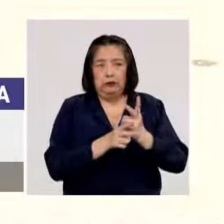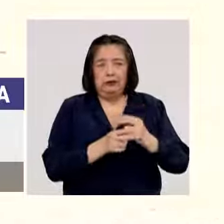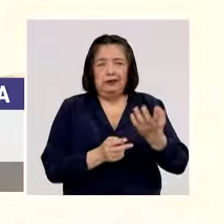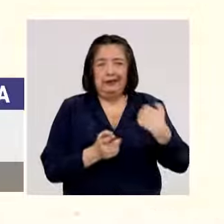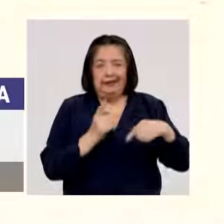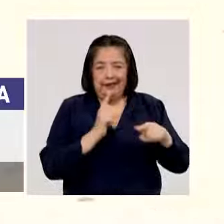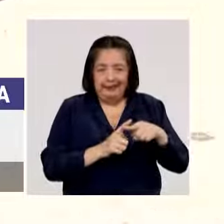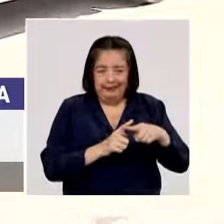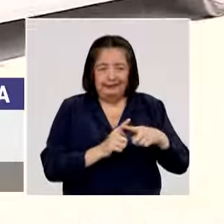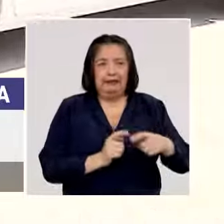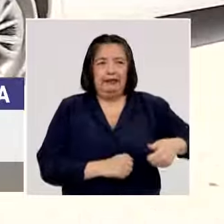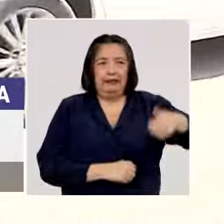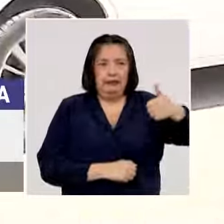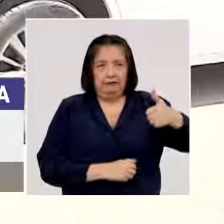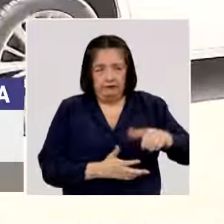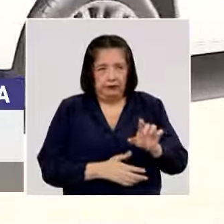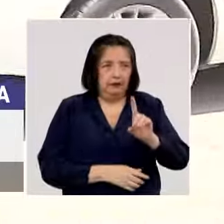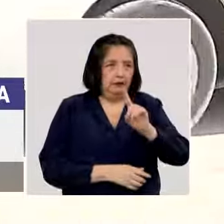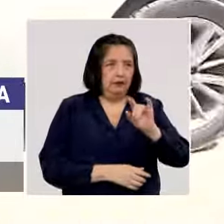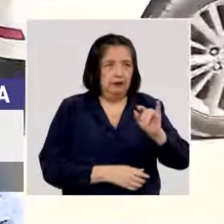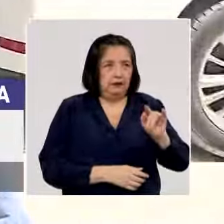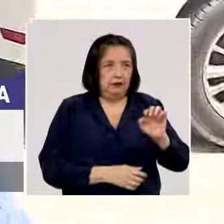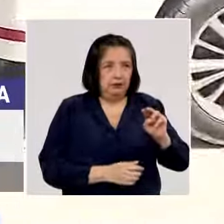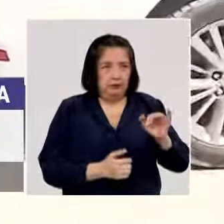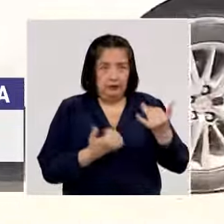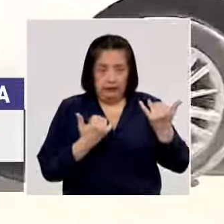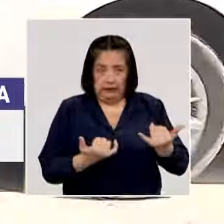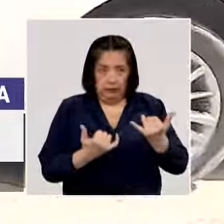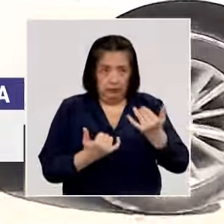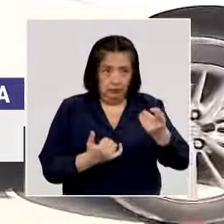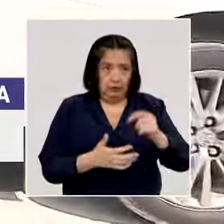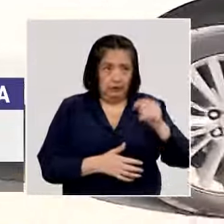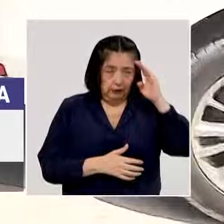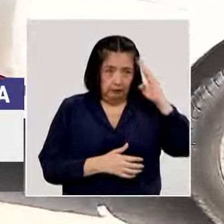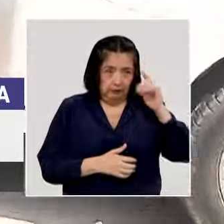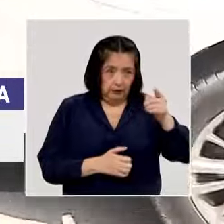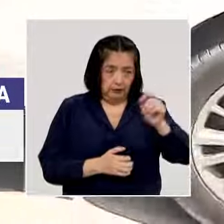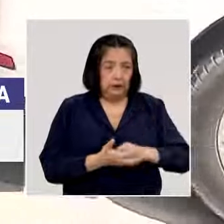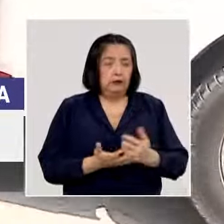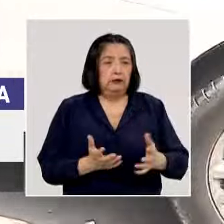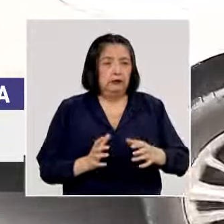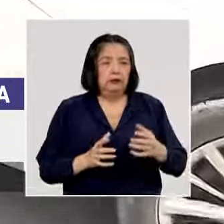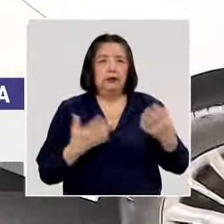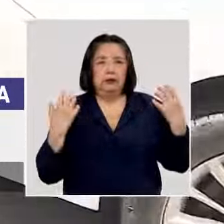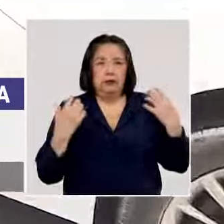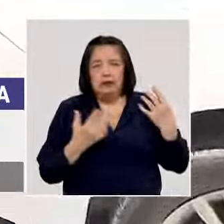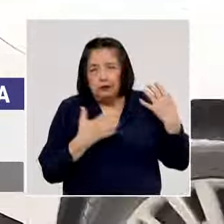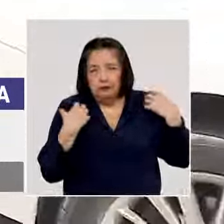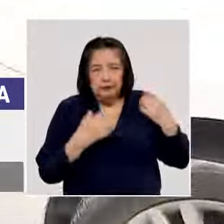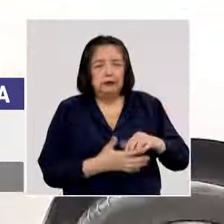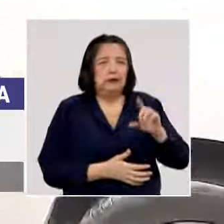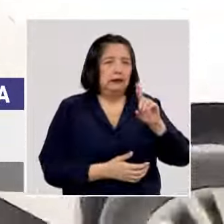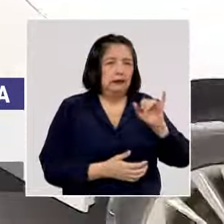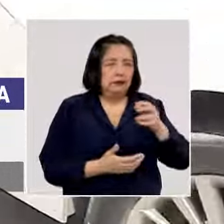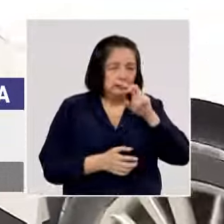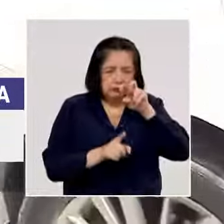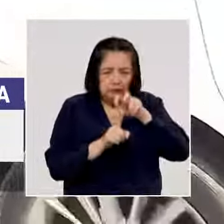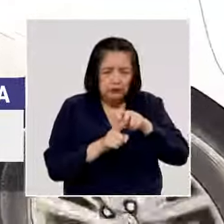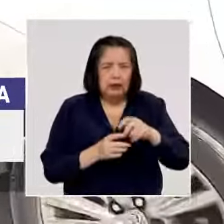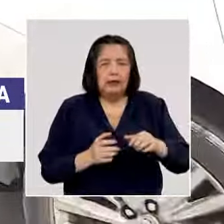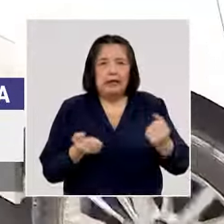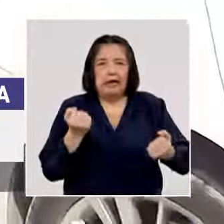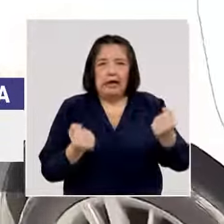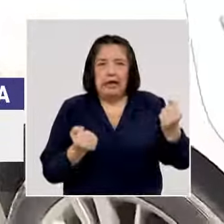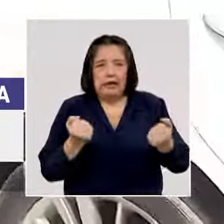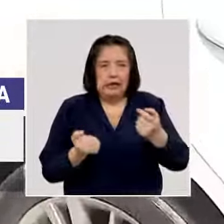la DIGEMIN, quien en estos momentos está justamente la policía, la DIVIAC incluso, revisando el vehículo donde se